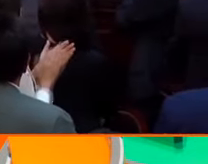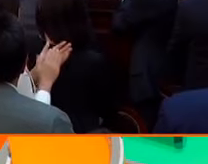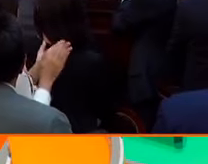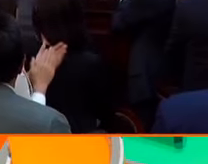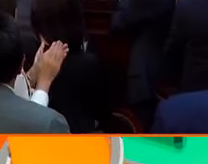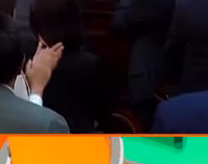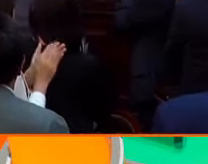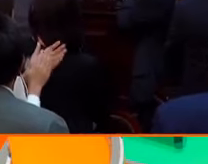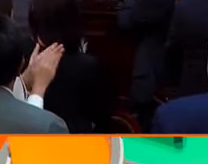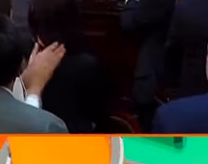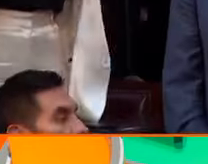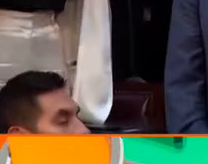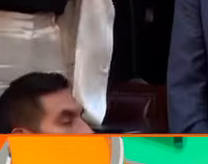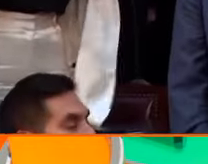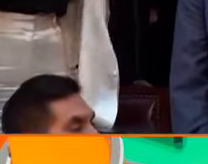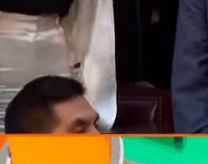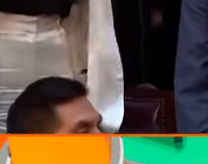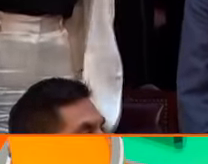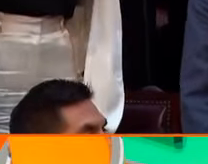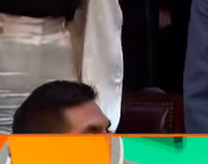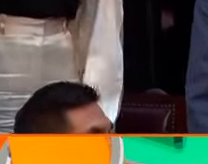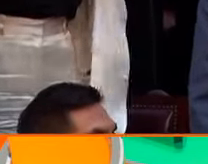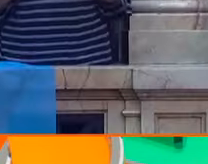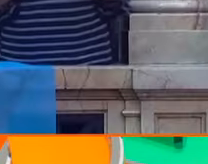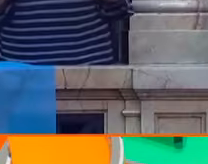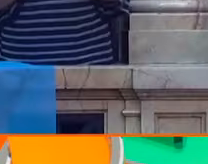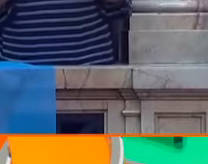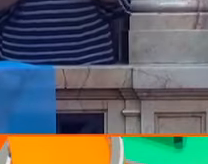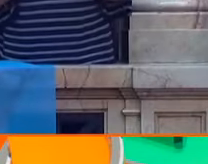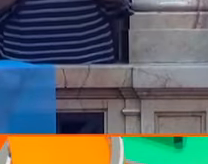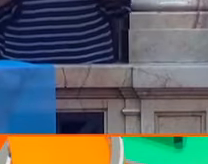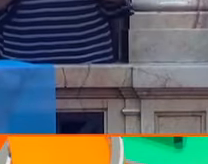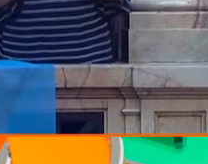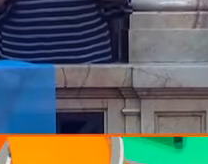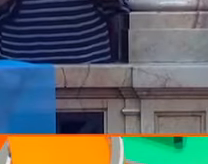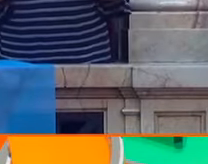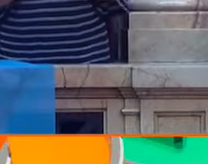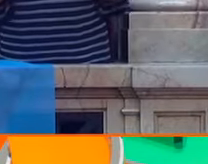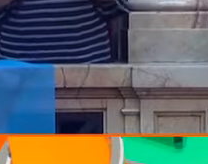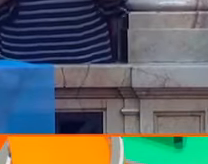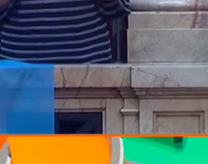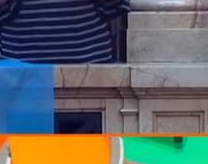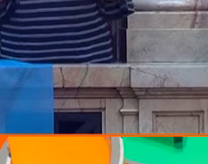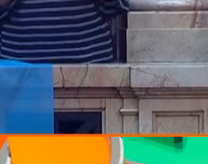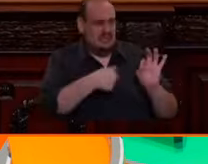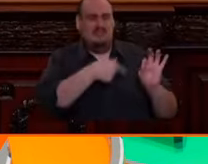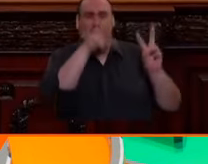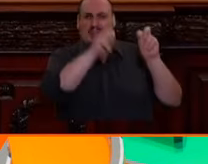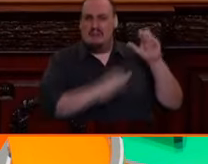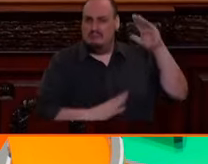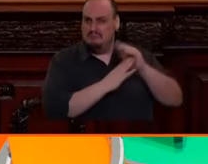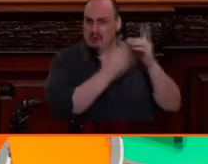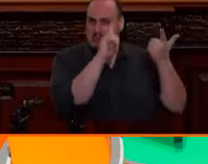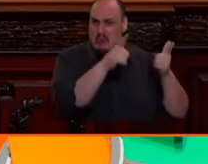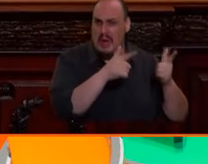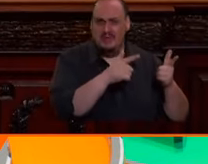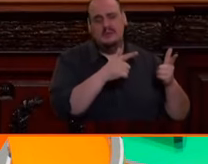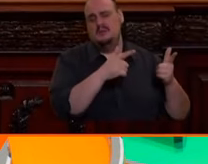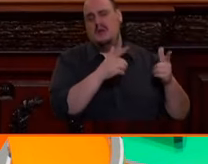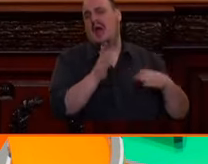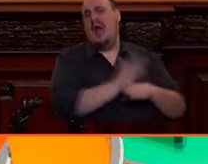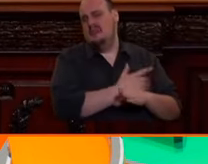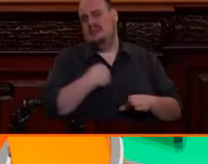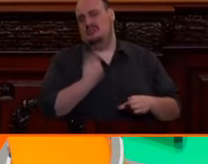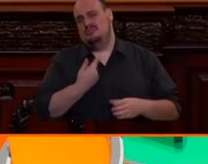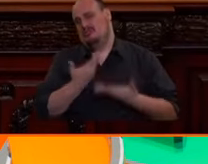Diferentes organismos que se dedican a evaluar esto dicen que se liga todo mucho a la palabra de la esperanza y el hastío que había de tantos años